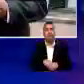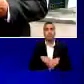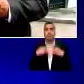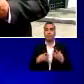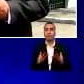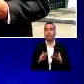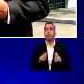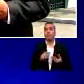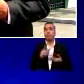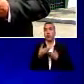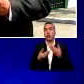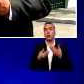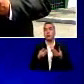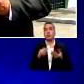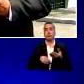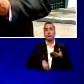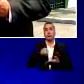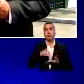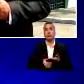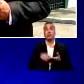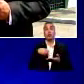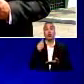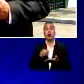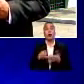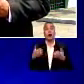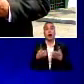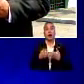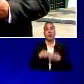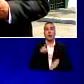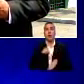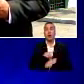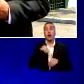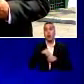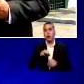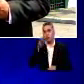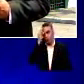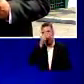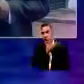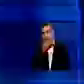a este nuevo proceso por una contratación de la compra de insumos en esta casa de salud.